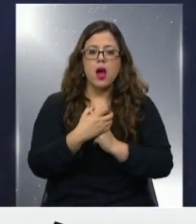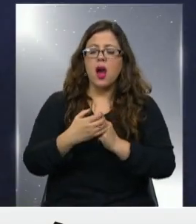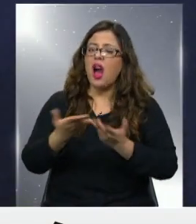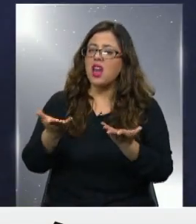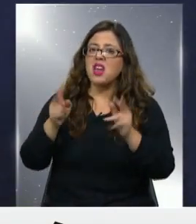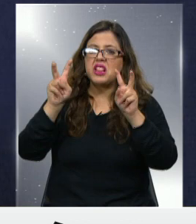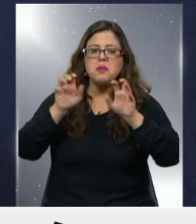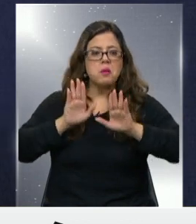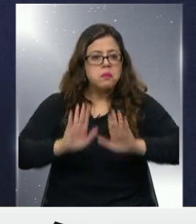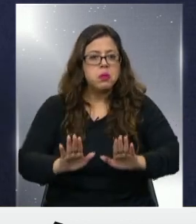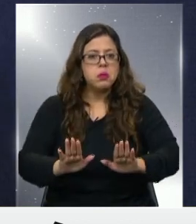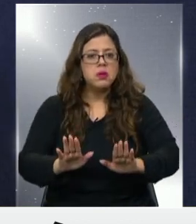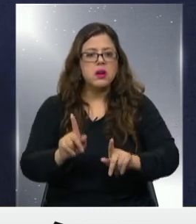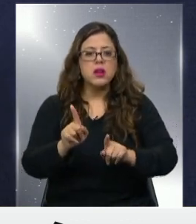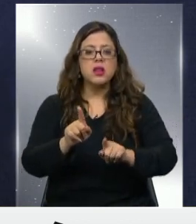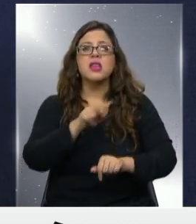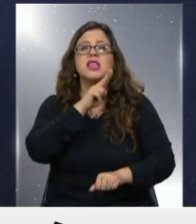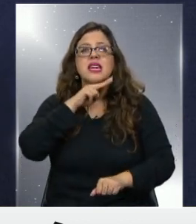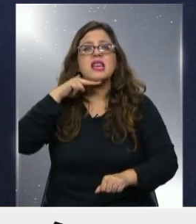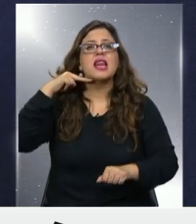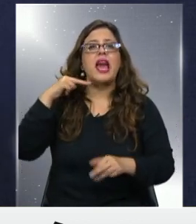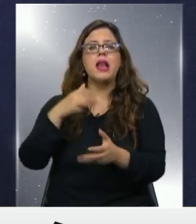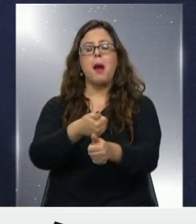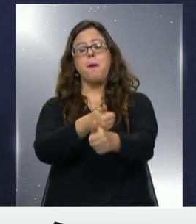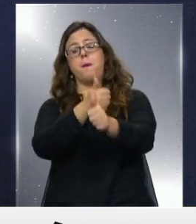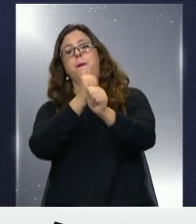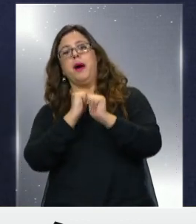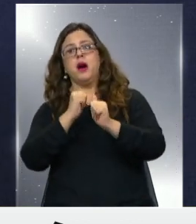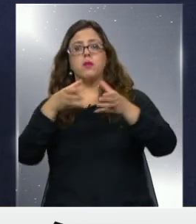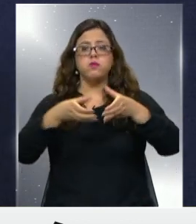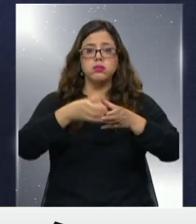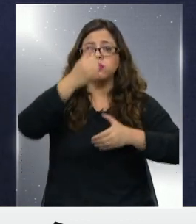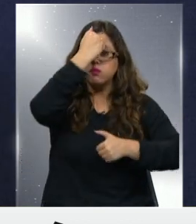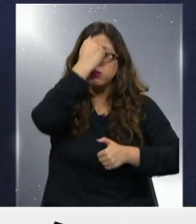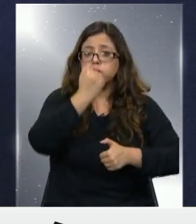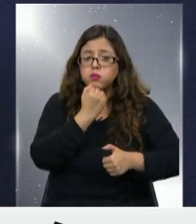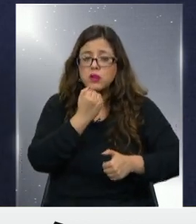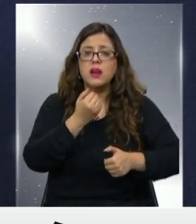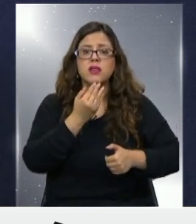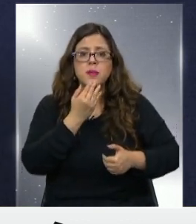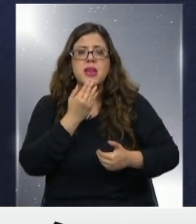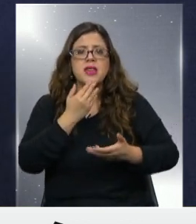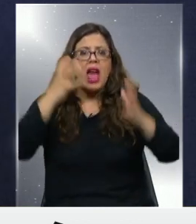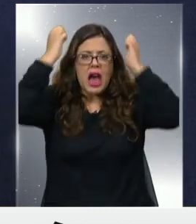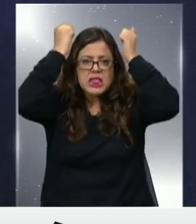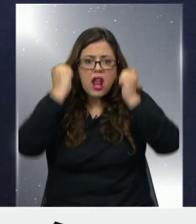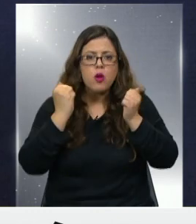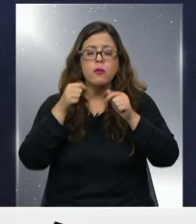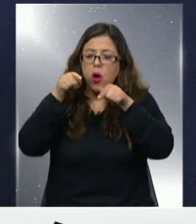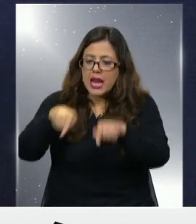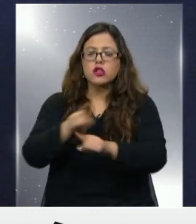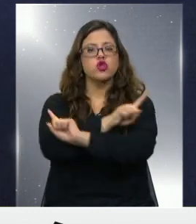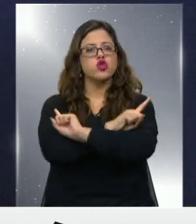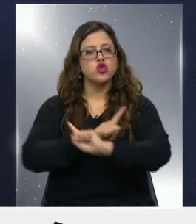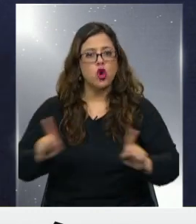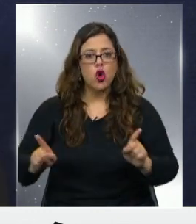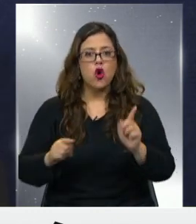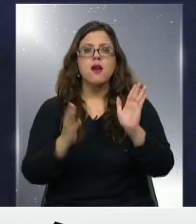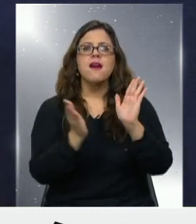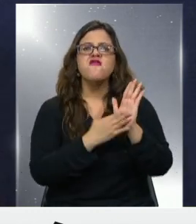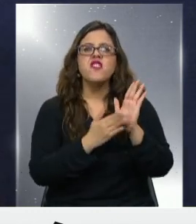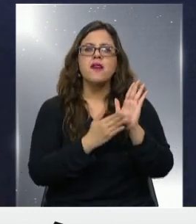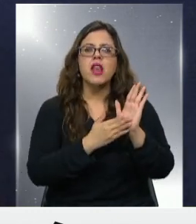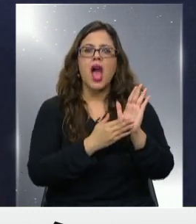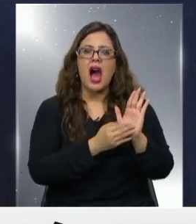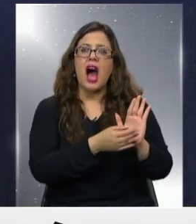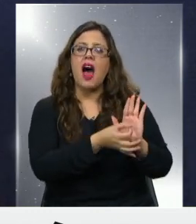fuego son llamados a que Israel se rinda ante Hamás, se rinda ante el terrorismo y se rinda ante la barbarie. Eso no pasará. La Biblia dice que hay un